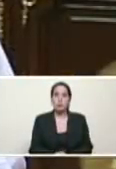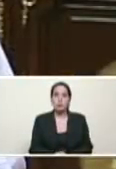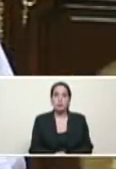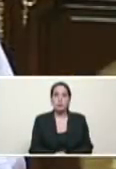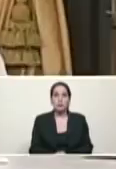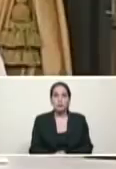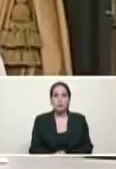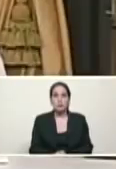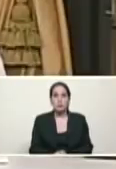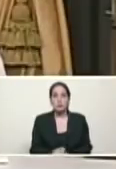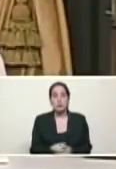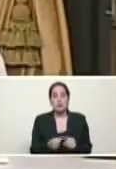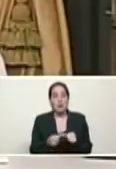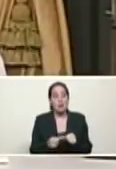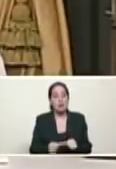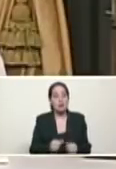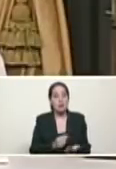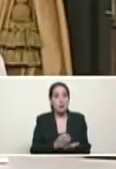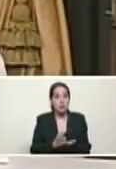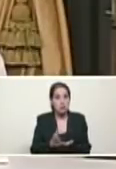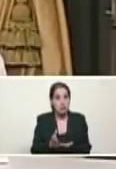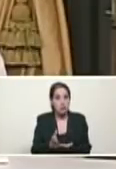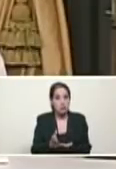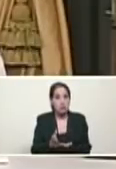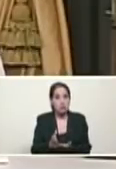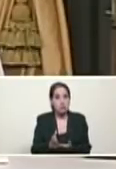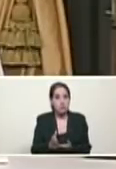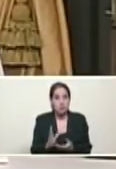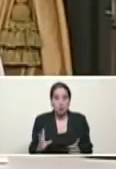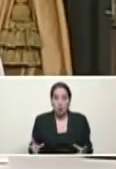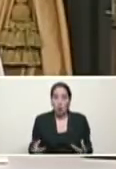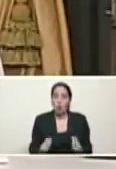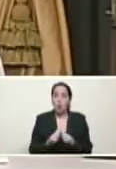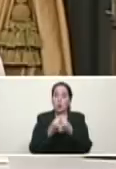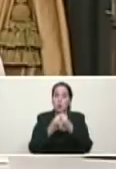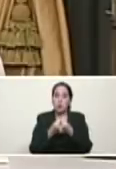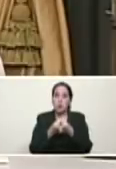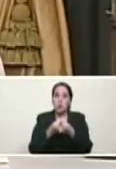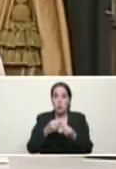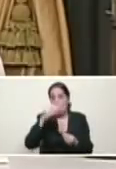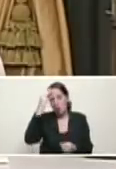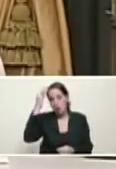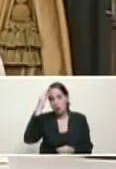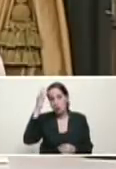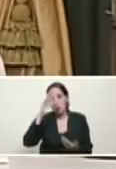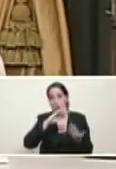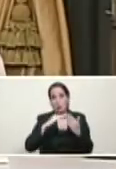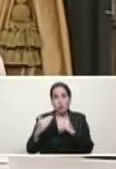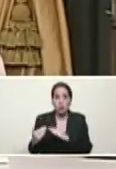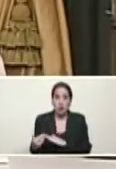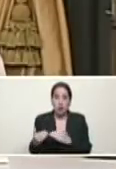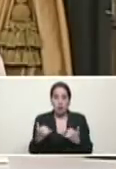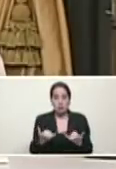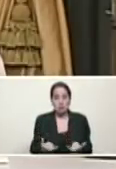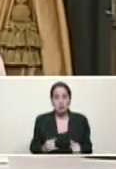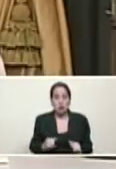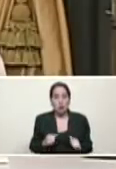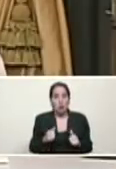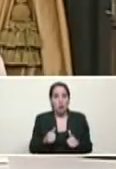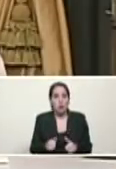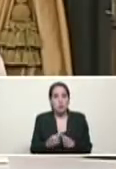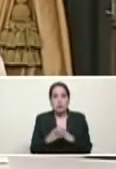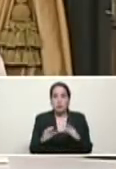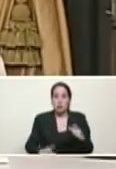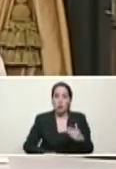Así que vamos a seguir avanzando con los consejos comunales incorporados a partir de ahora en todos los